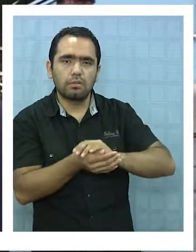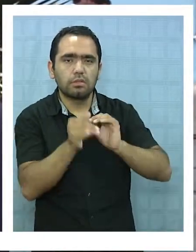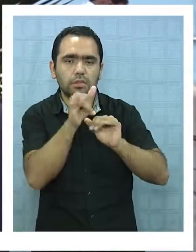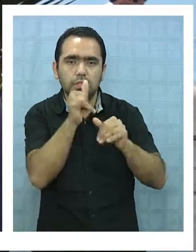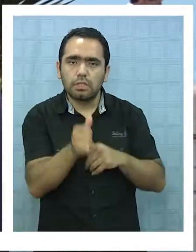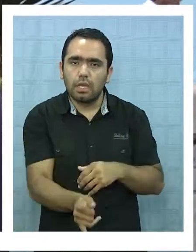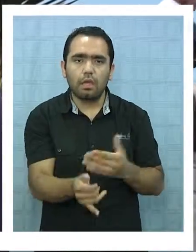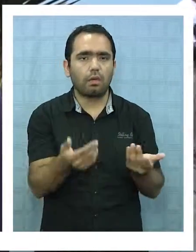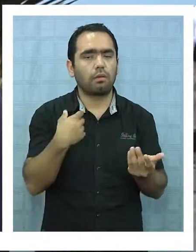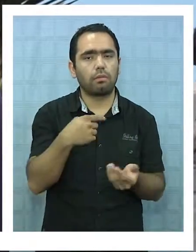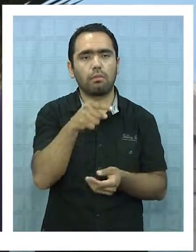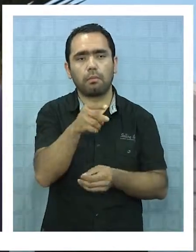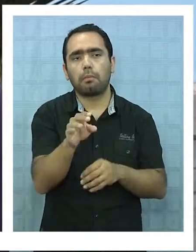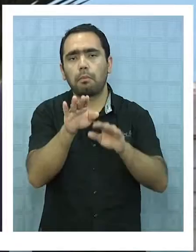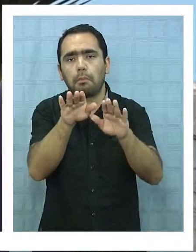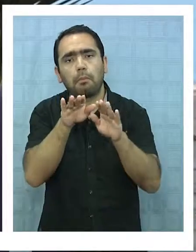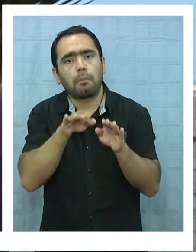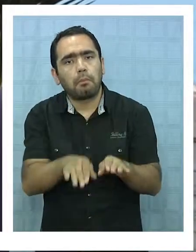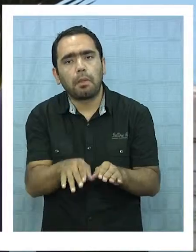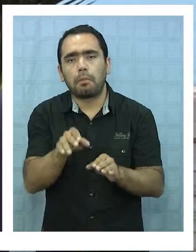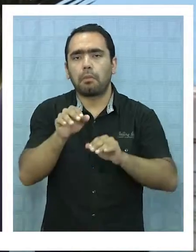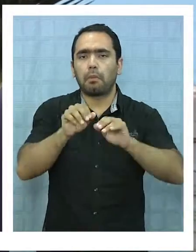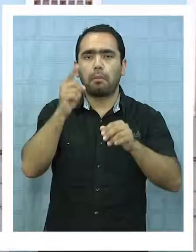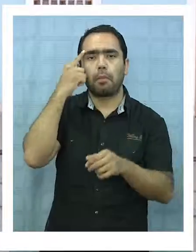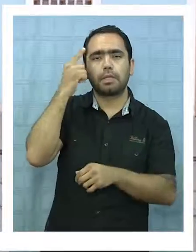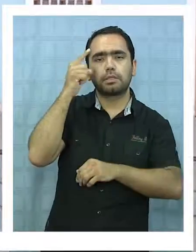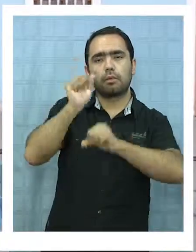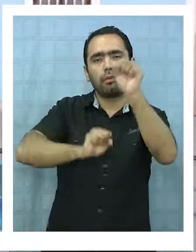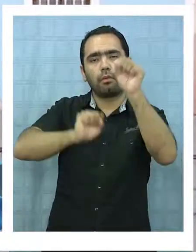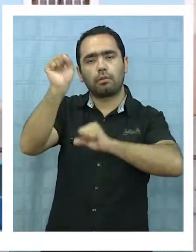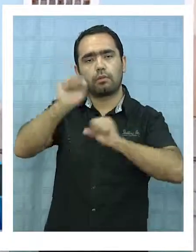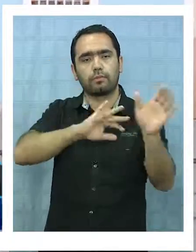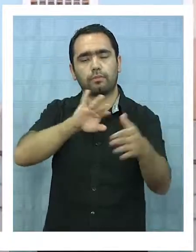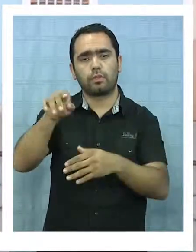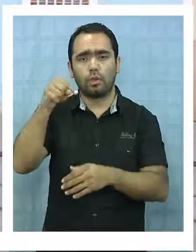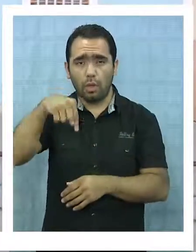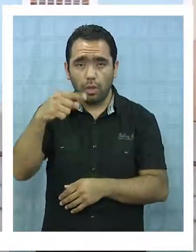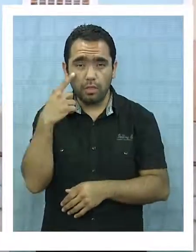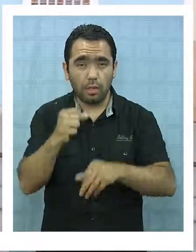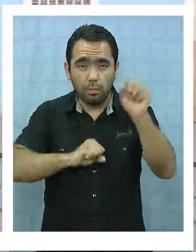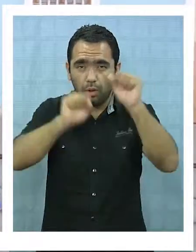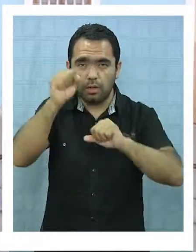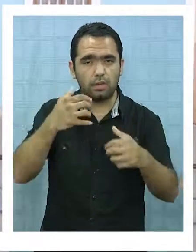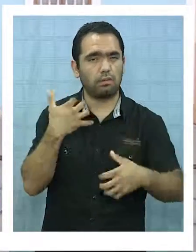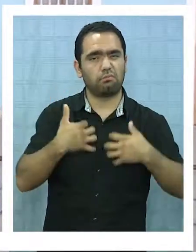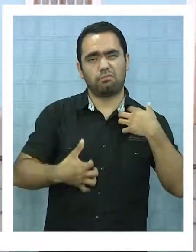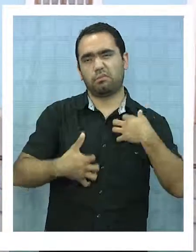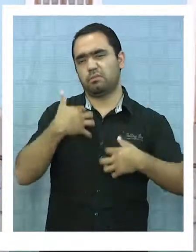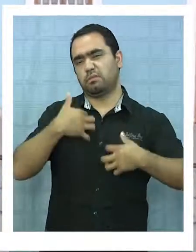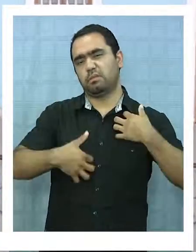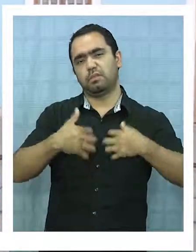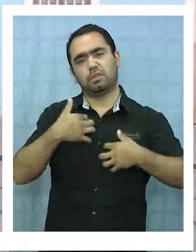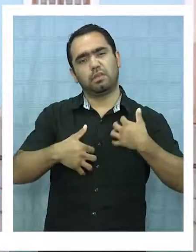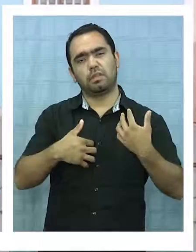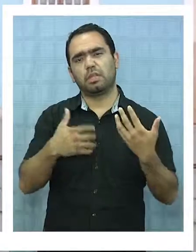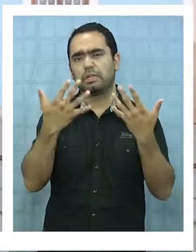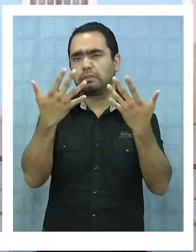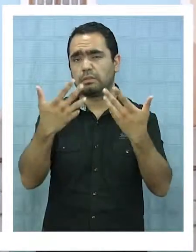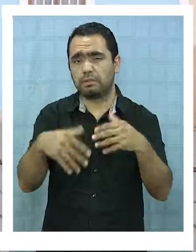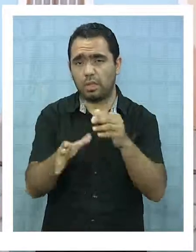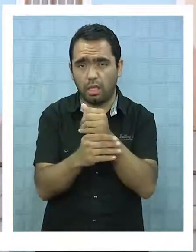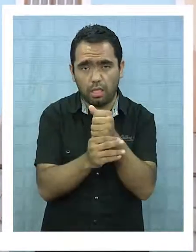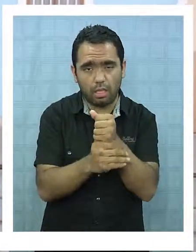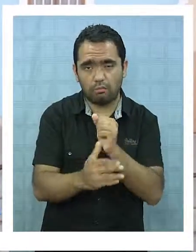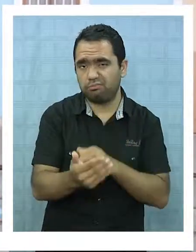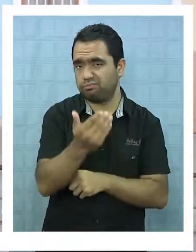que tienen las mismas nociones de política. Hoy en día la política para todos nos molesta, ya la corrupción